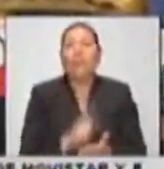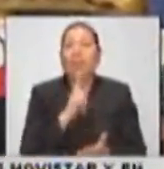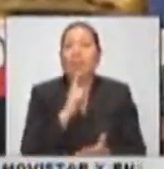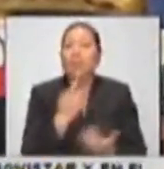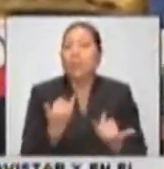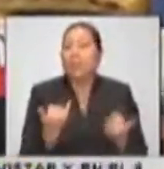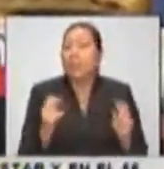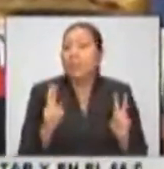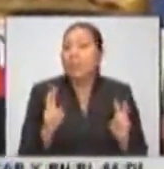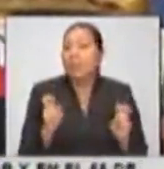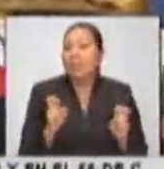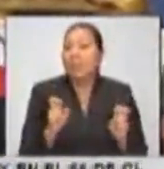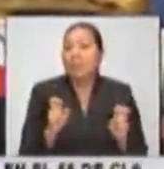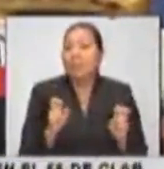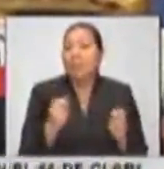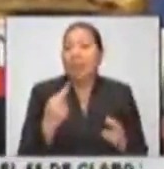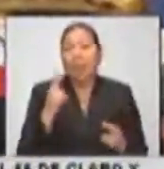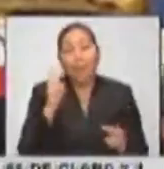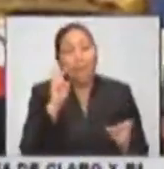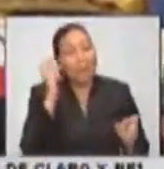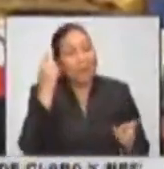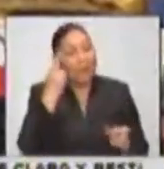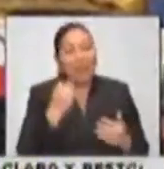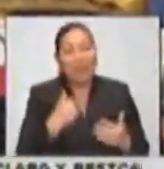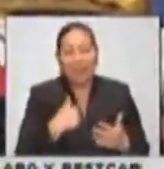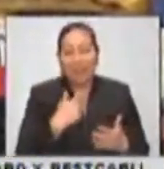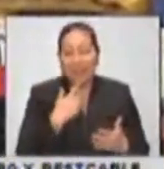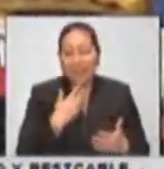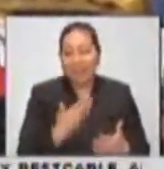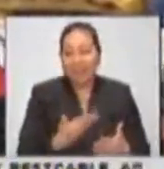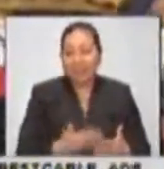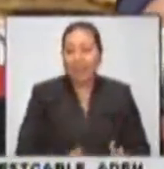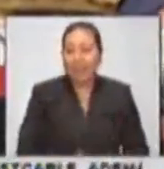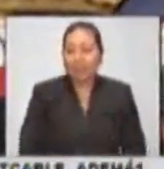son un poco las inquietudes y reflexiones que hago. Gracias.